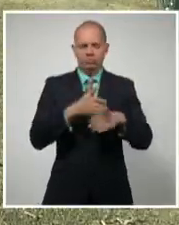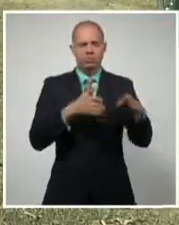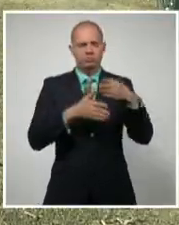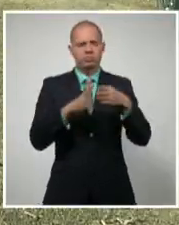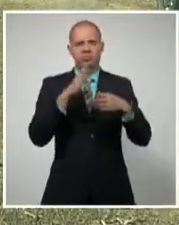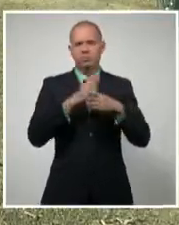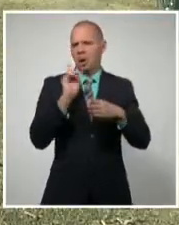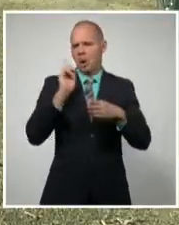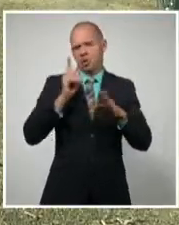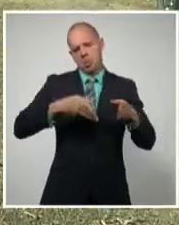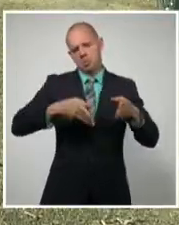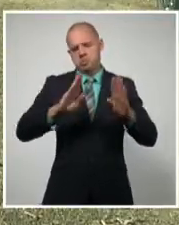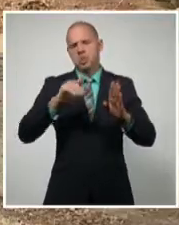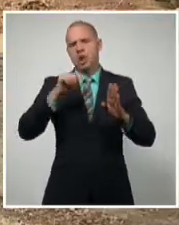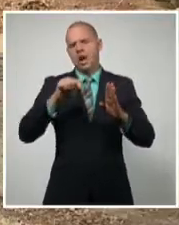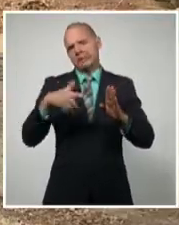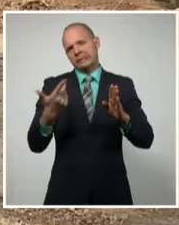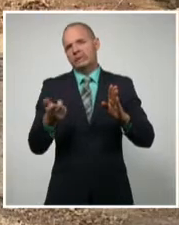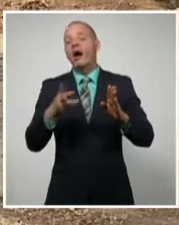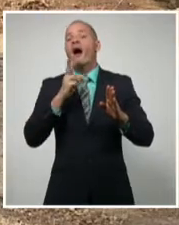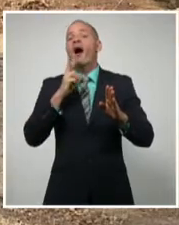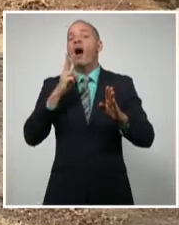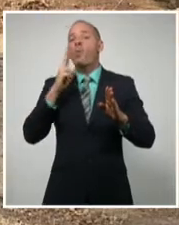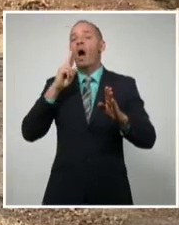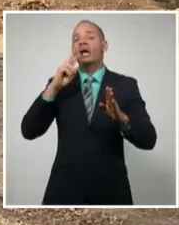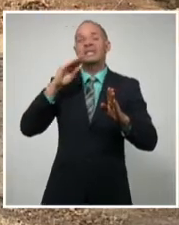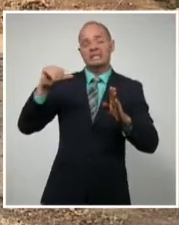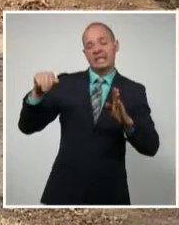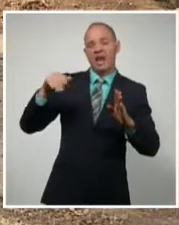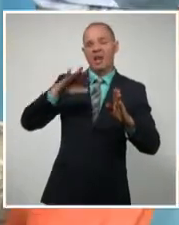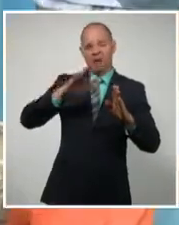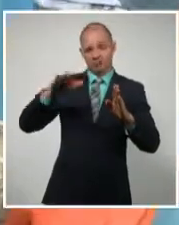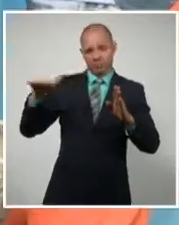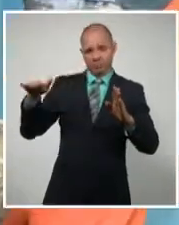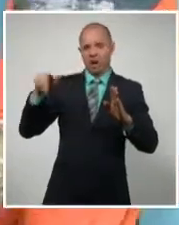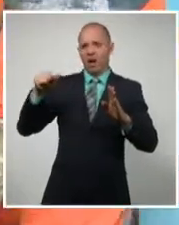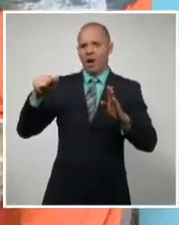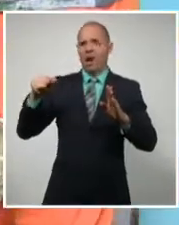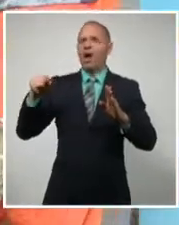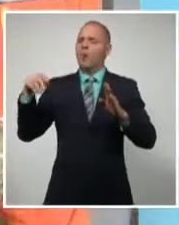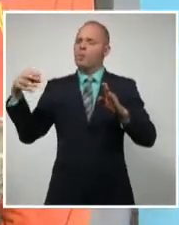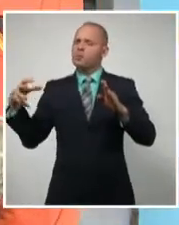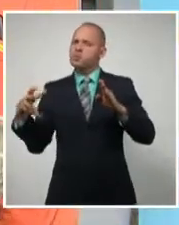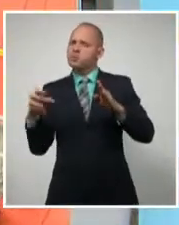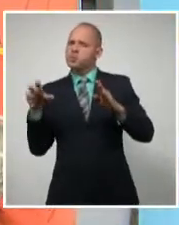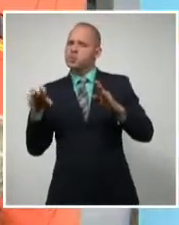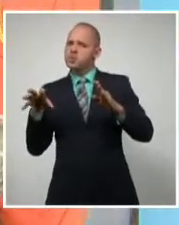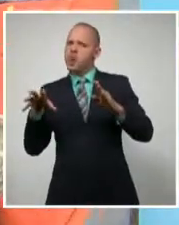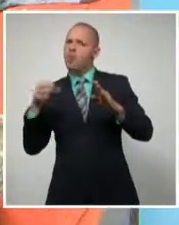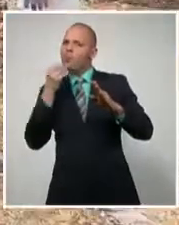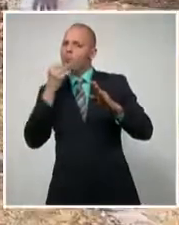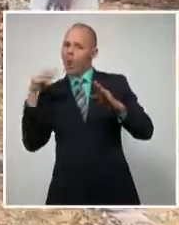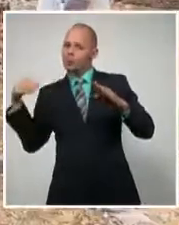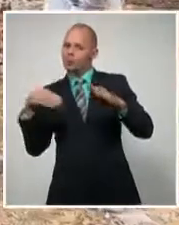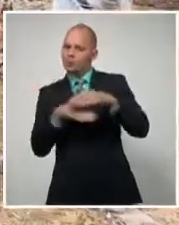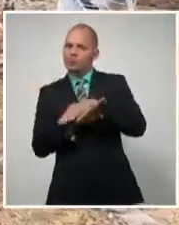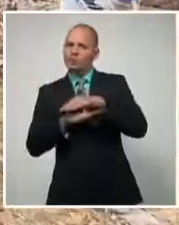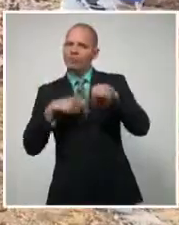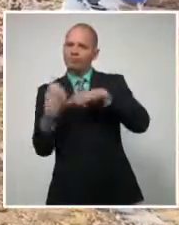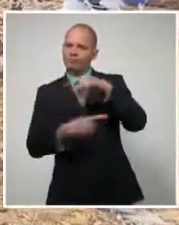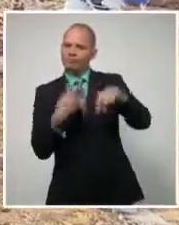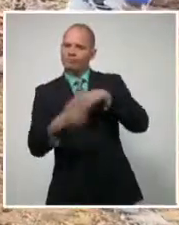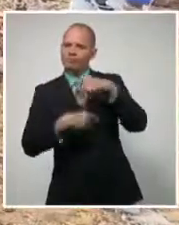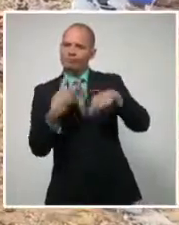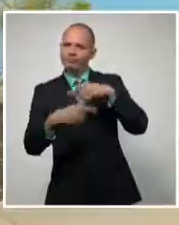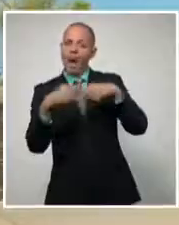desalinizadora. Tres semanas después, la obra civil daba acceso al montaje de la tecnología. Al mediodía